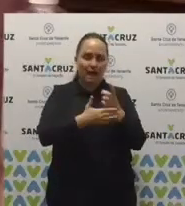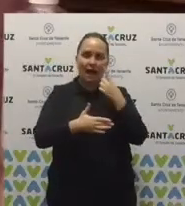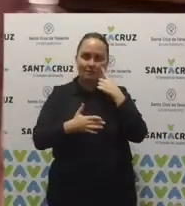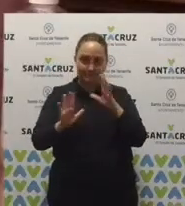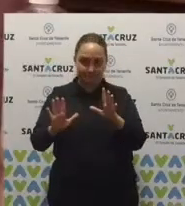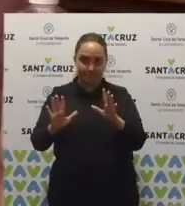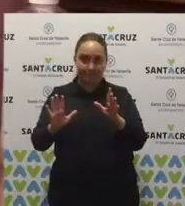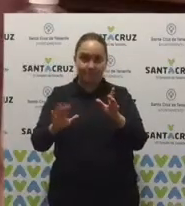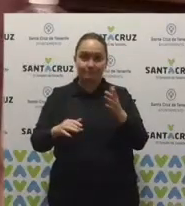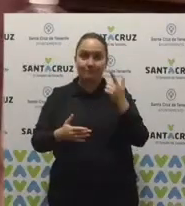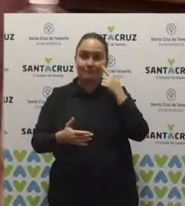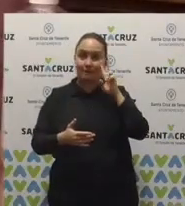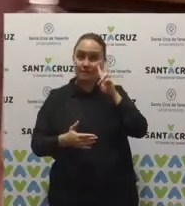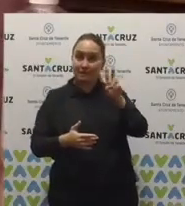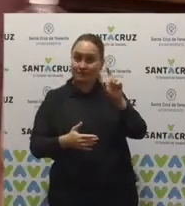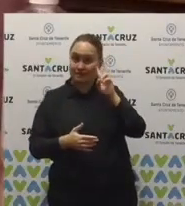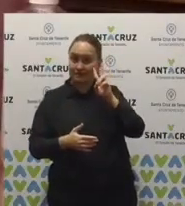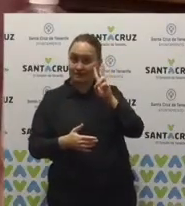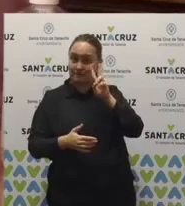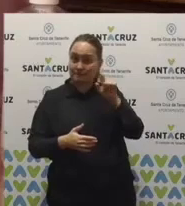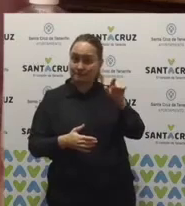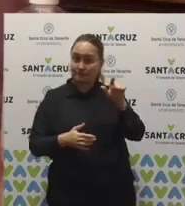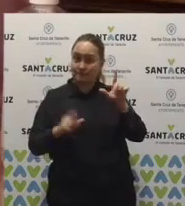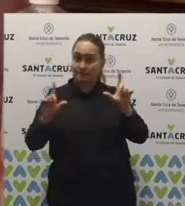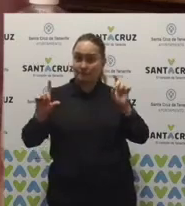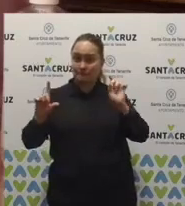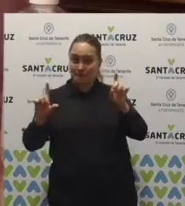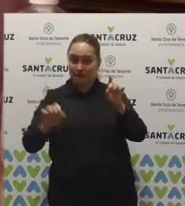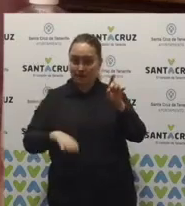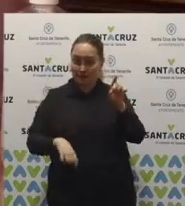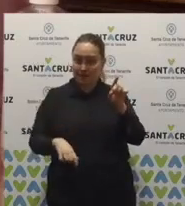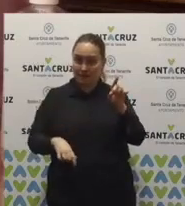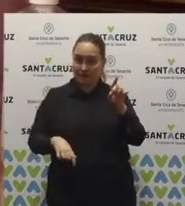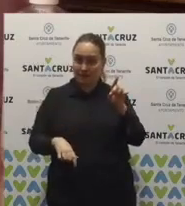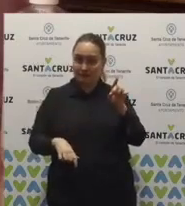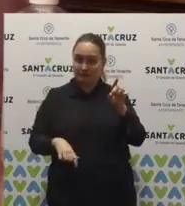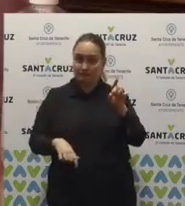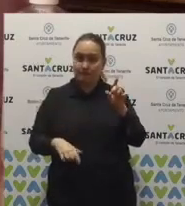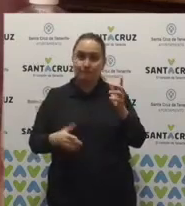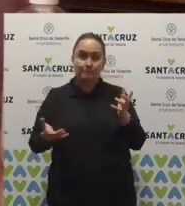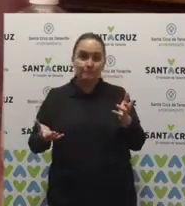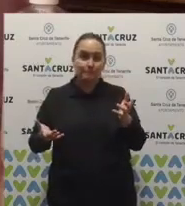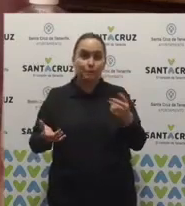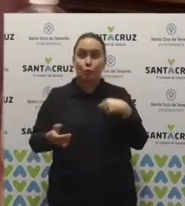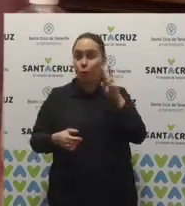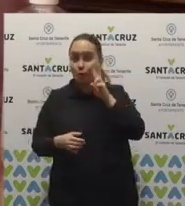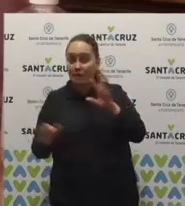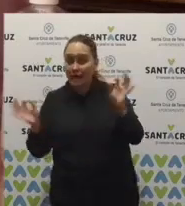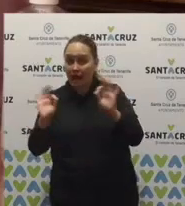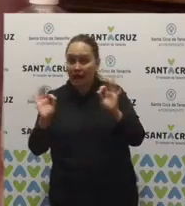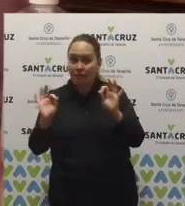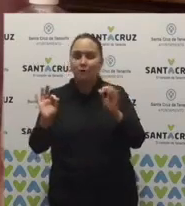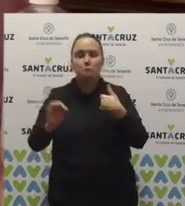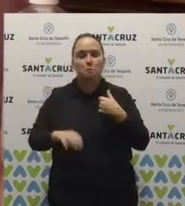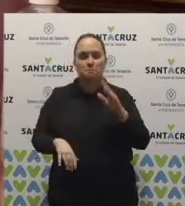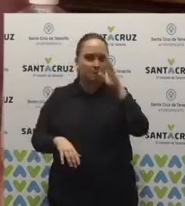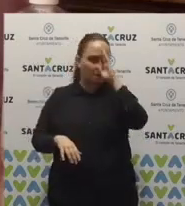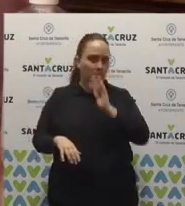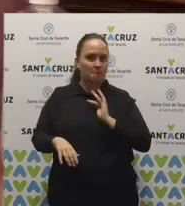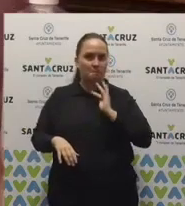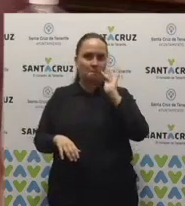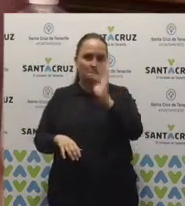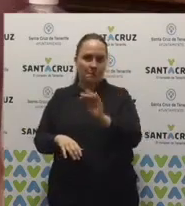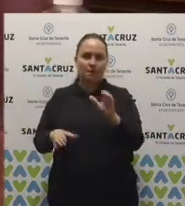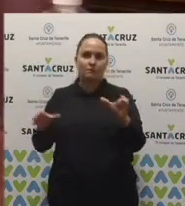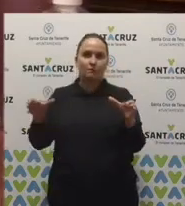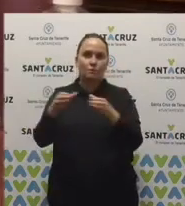aquí se marca en el cómo no vi a nadie porque le di la palabra al